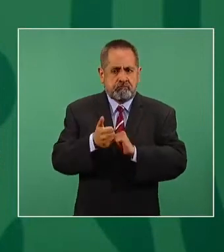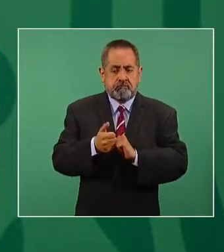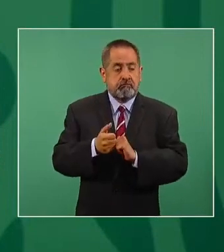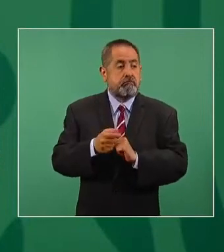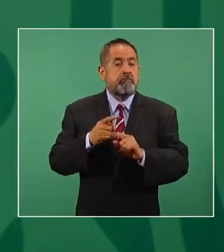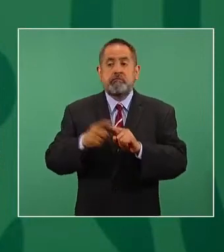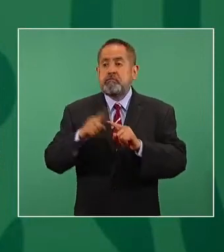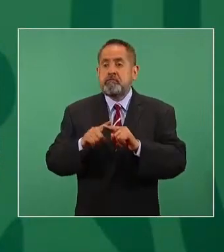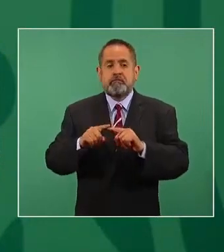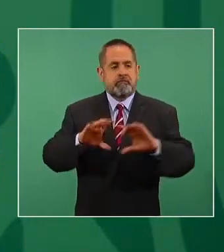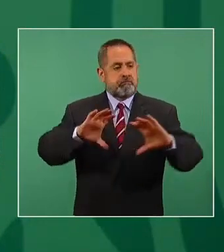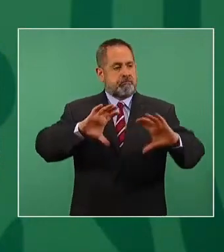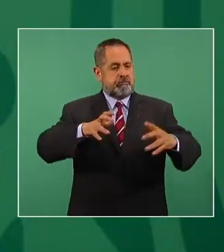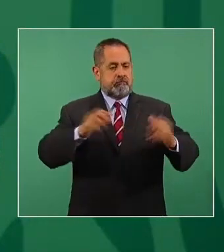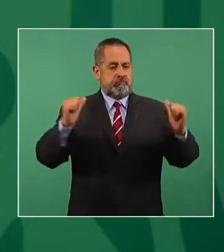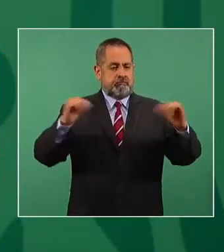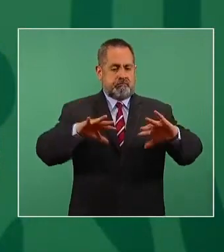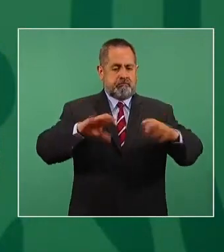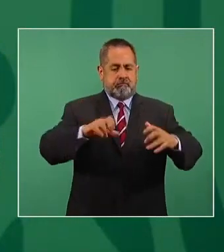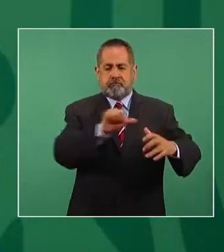congresos feministas,